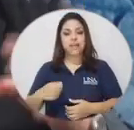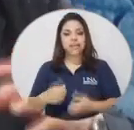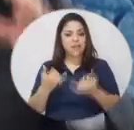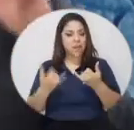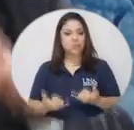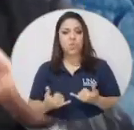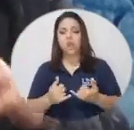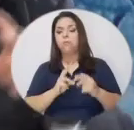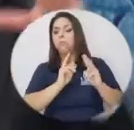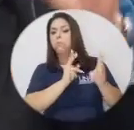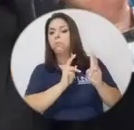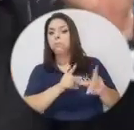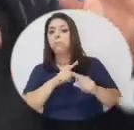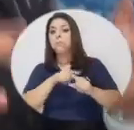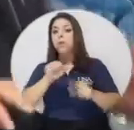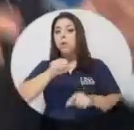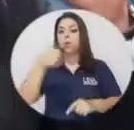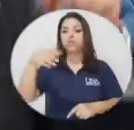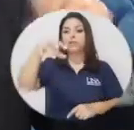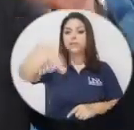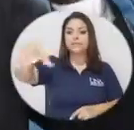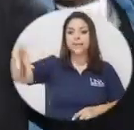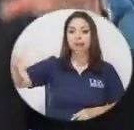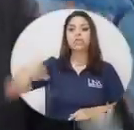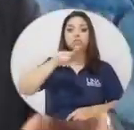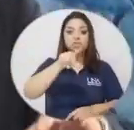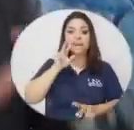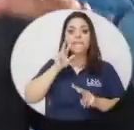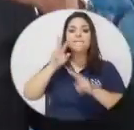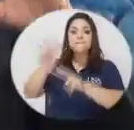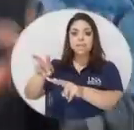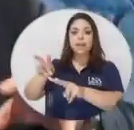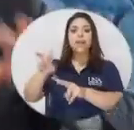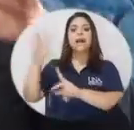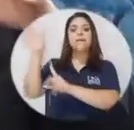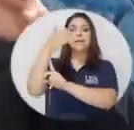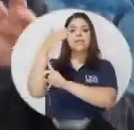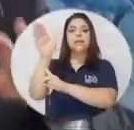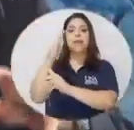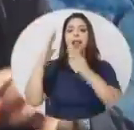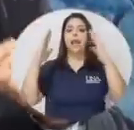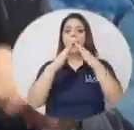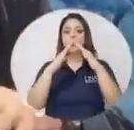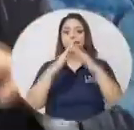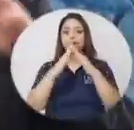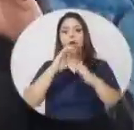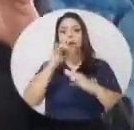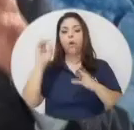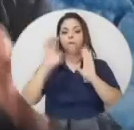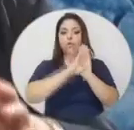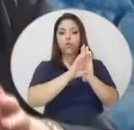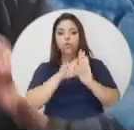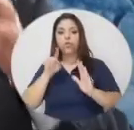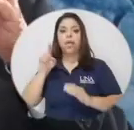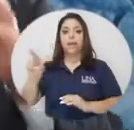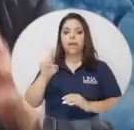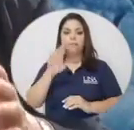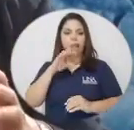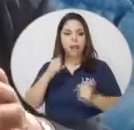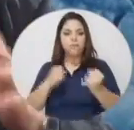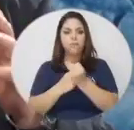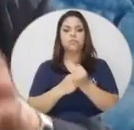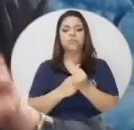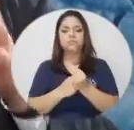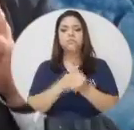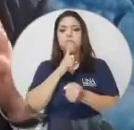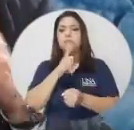cuenta, pero hay otros estados que usted va y ve la bandera hasta presente de él en la casa o una foto de él o alguna cosa de apoyo en